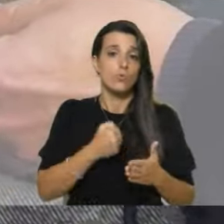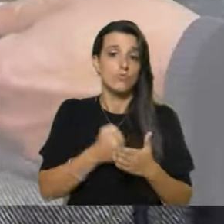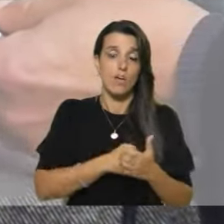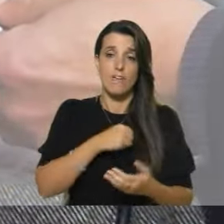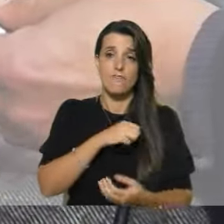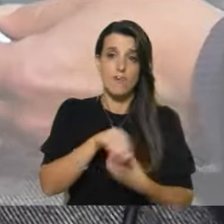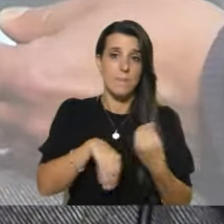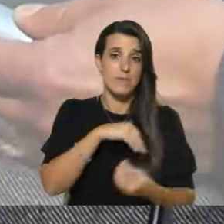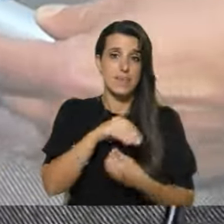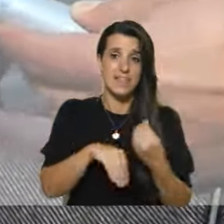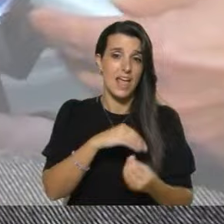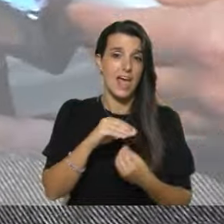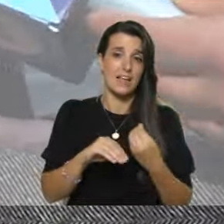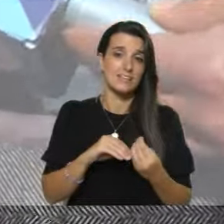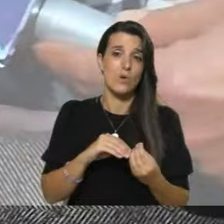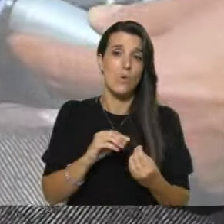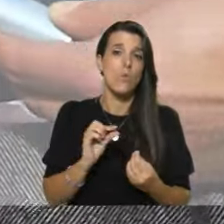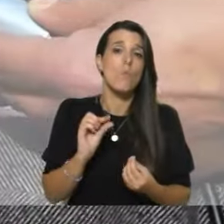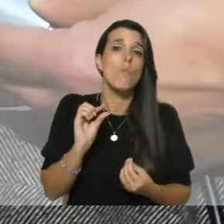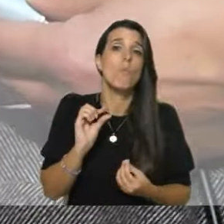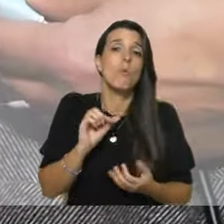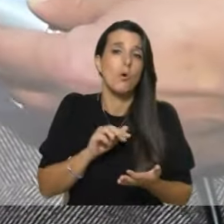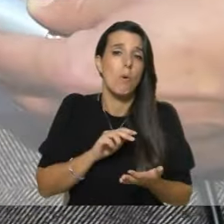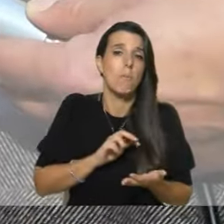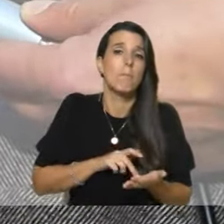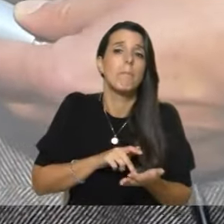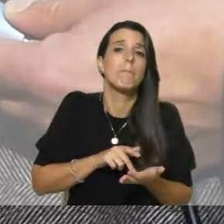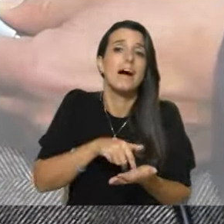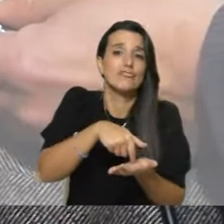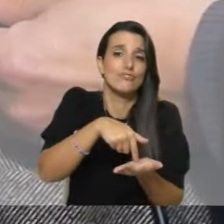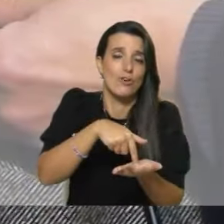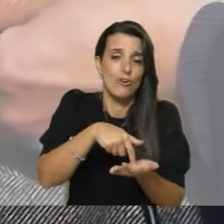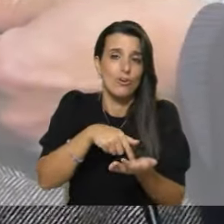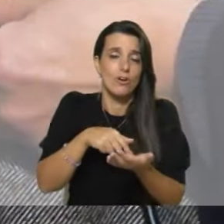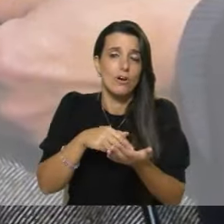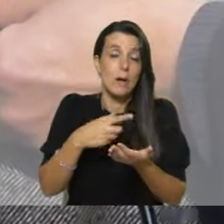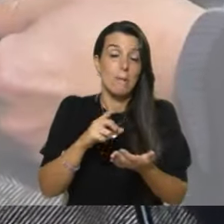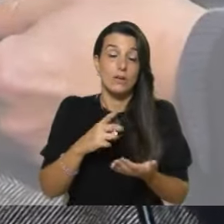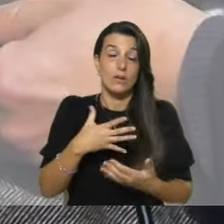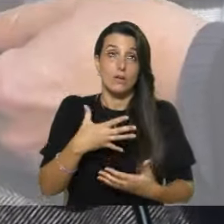familiares tiene un pequeñito paso, pero falta tanto que